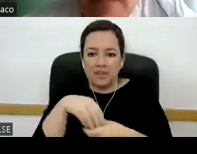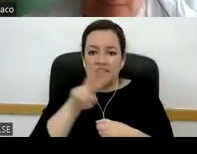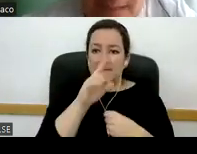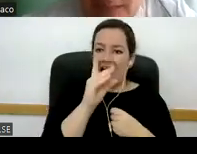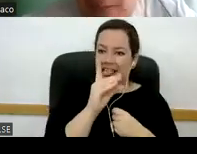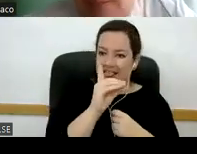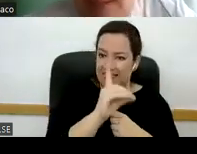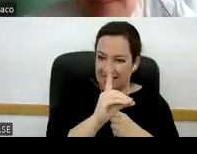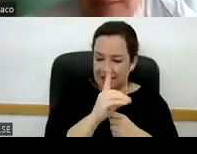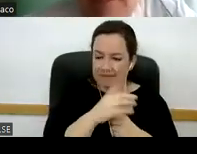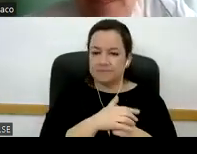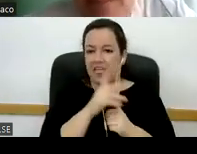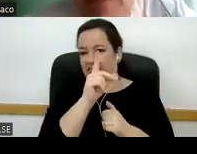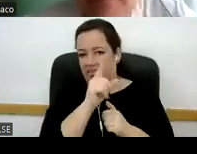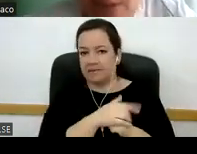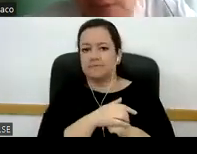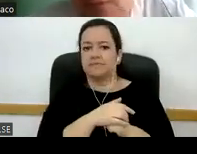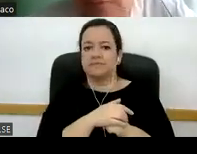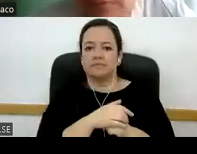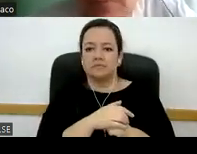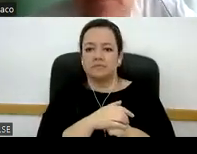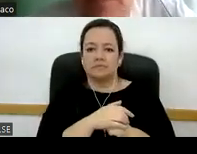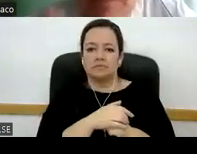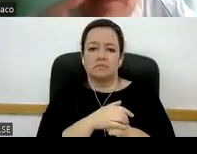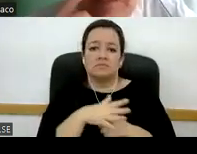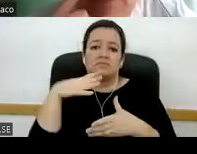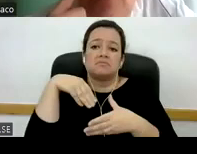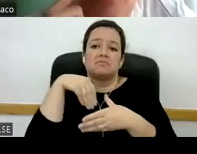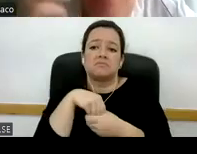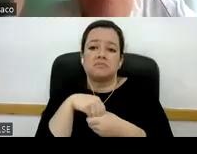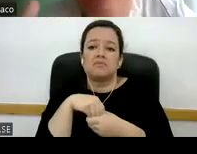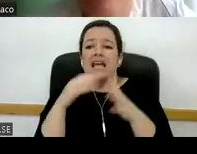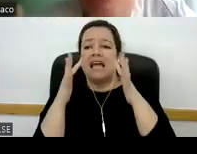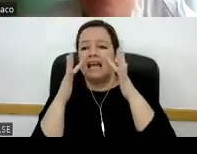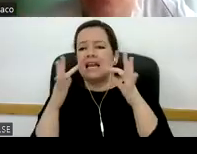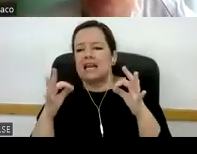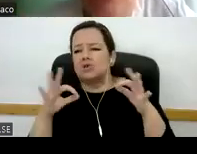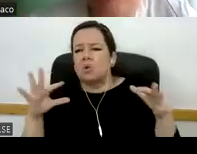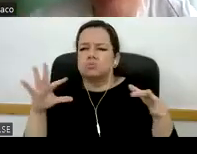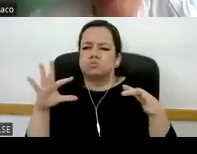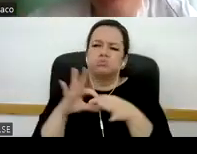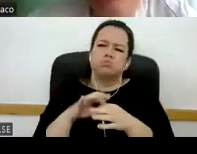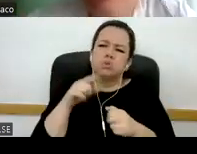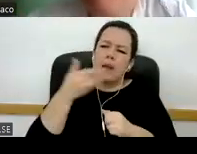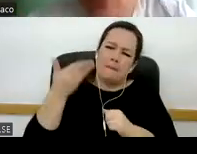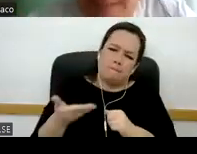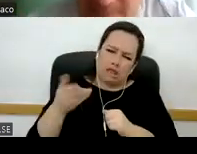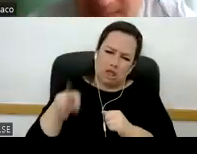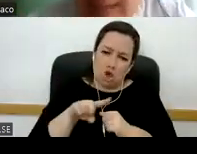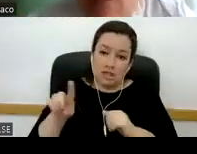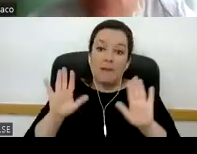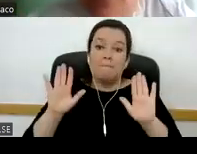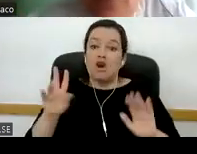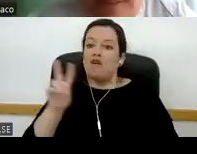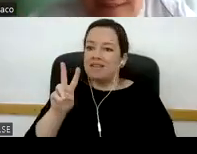D, aquí específicamente la vitamina D, bueno, en el riesgo cardiovascular no tiene tanto peso como en otras funciones, pero la